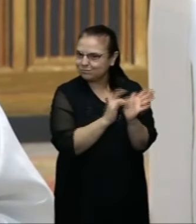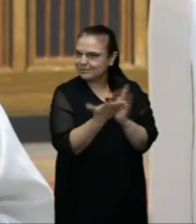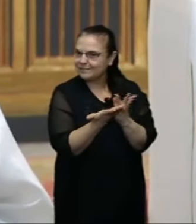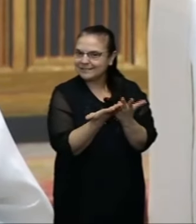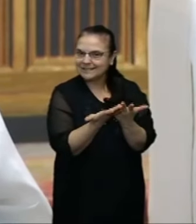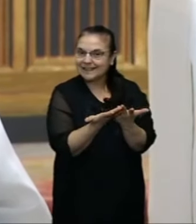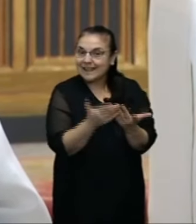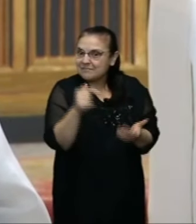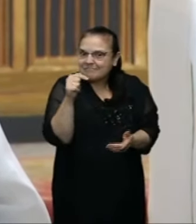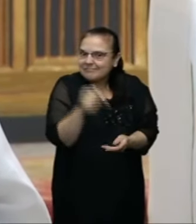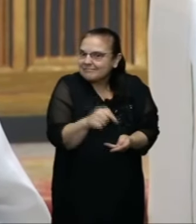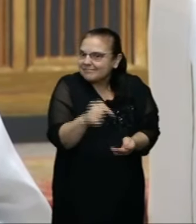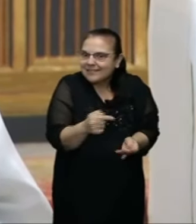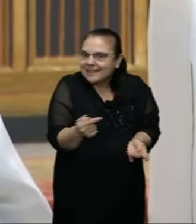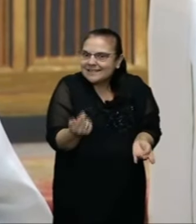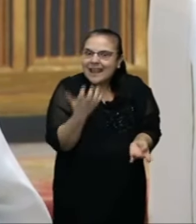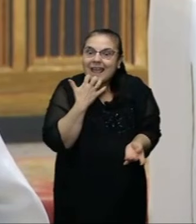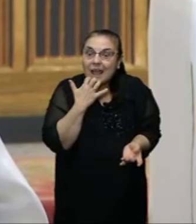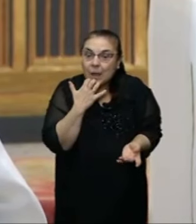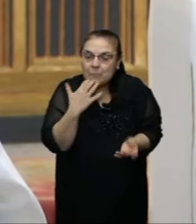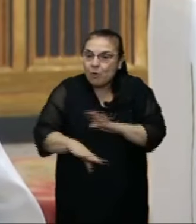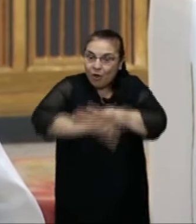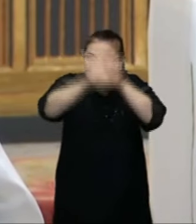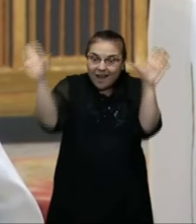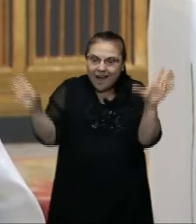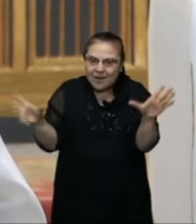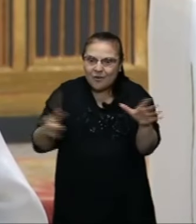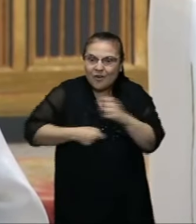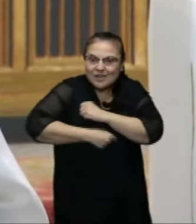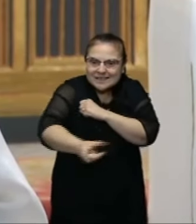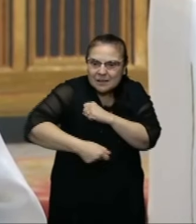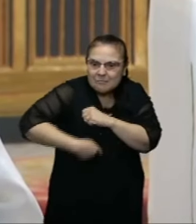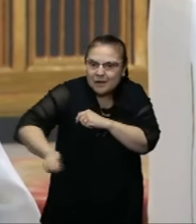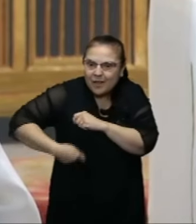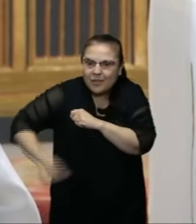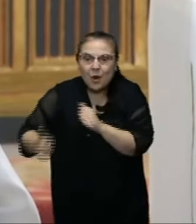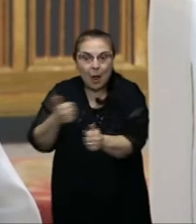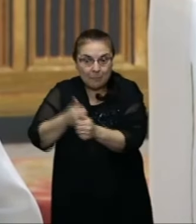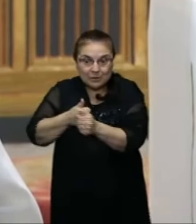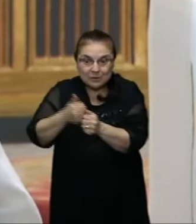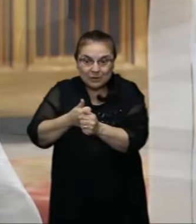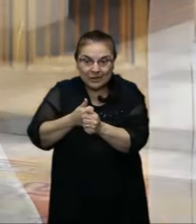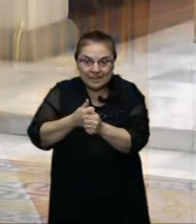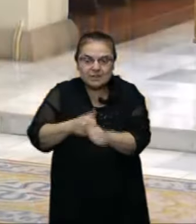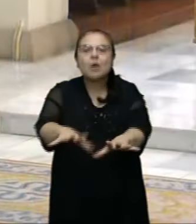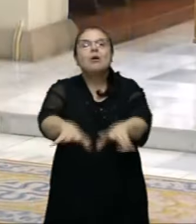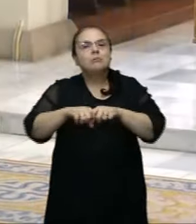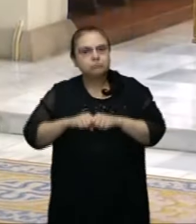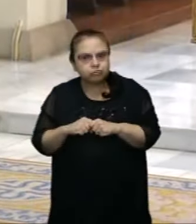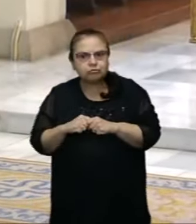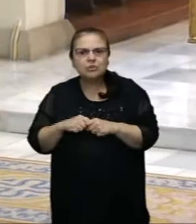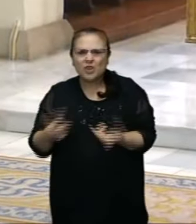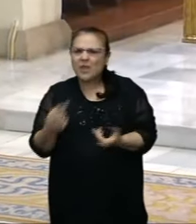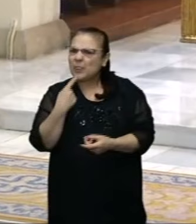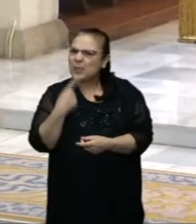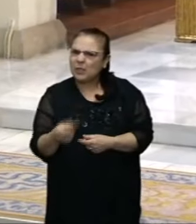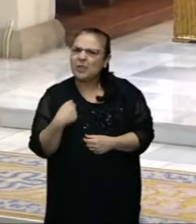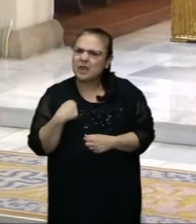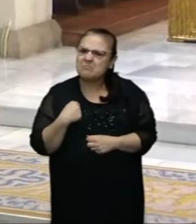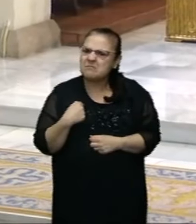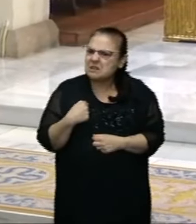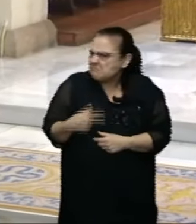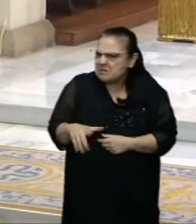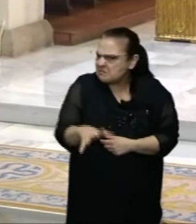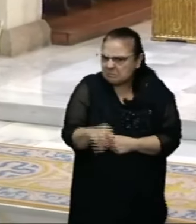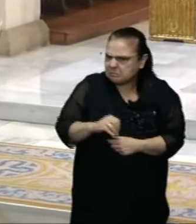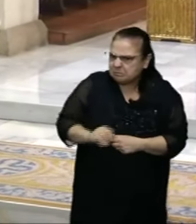ejemplo tan claro como este del sembrador, los apóstoles no lo han entendido. Y a la noche, cuando se reúnen con él, le dicen: oye, explícanos esta parábola, no la